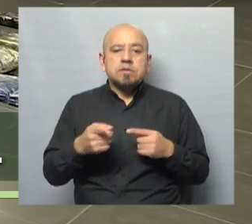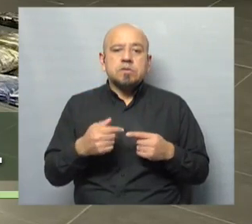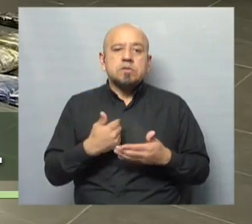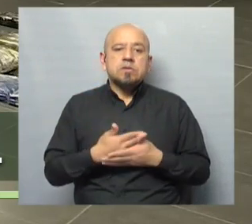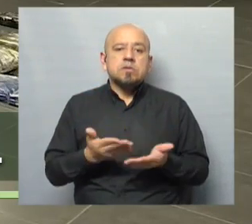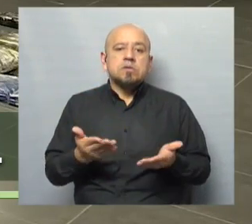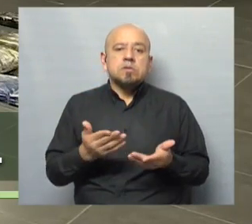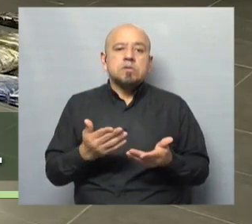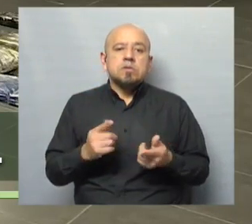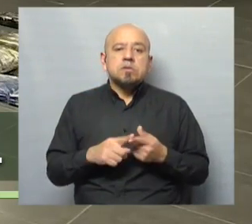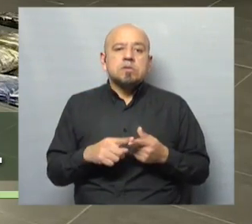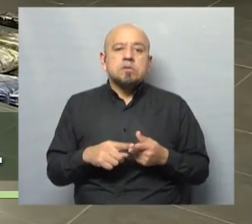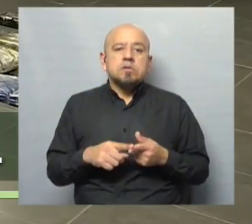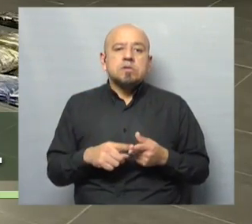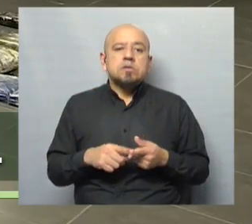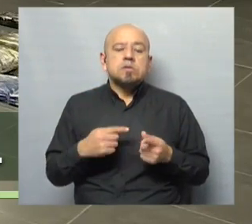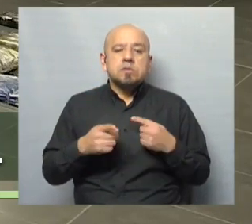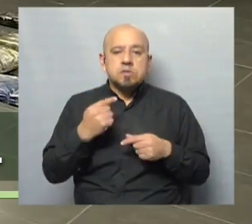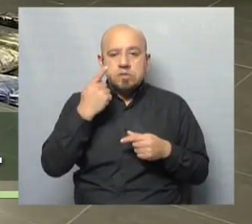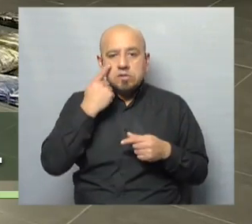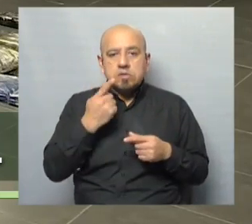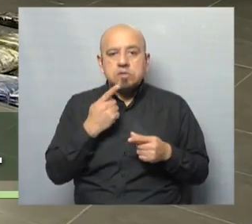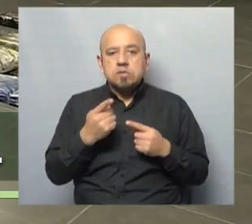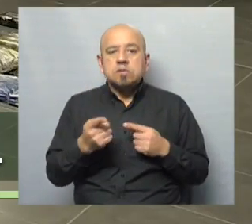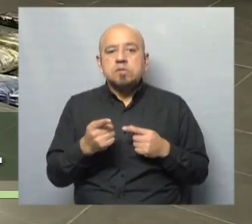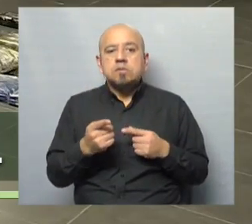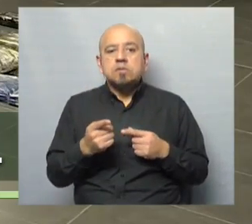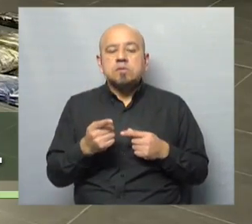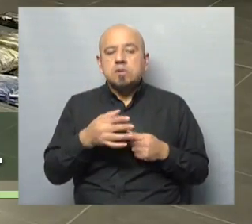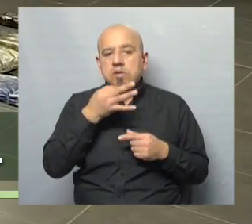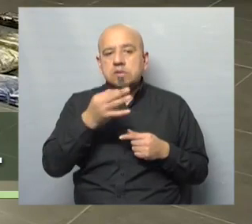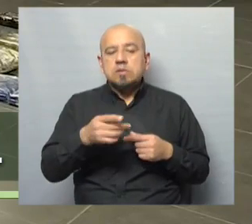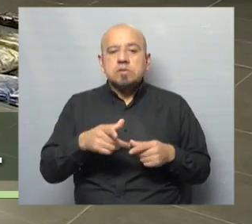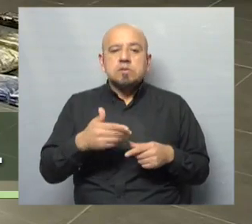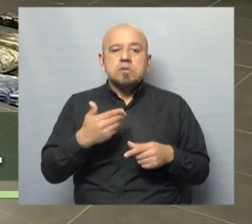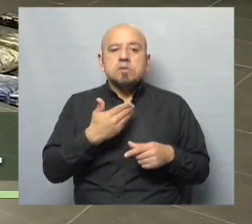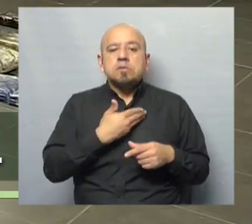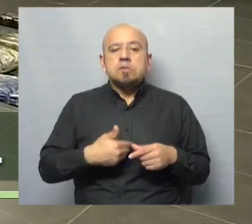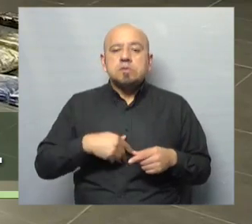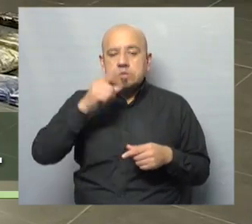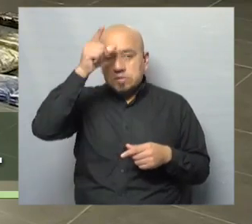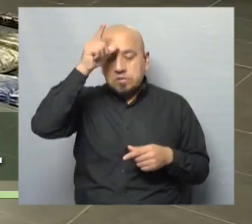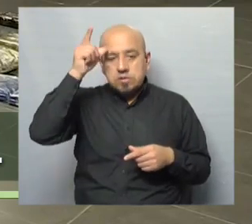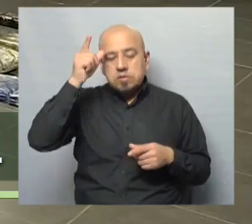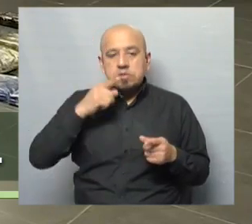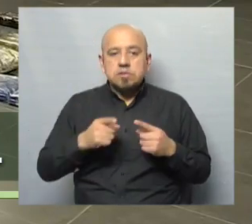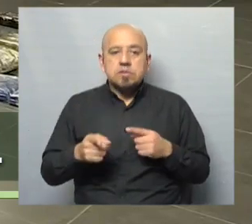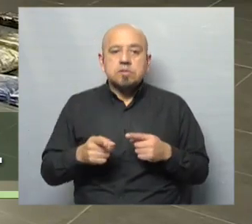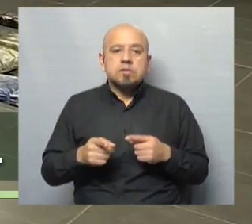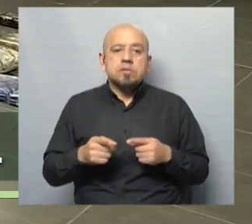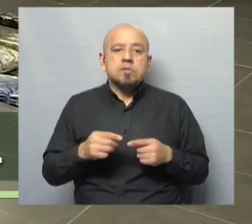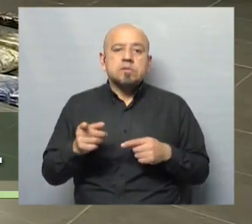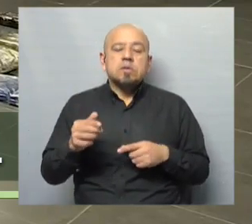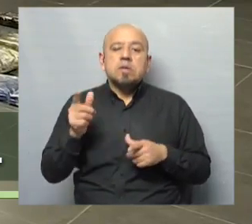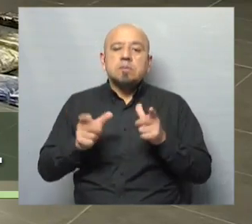ante el resto de los medios pero escuchamos algo más de lo que decía hace unos días el presidente de lacalle pou sobre la atención de jerarcas del